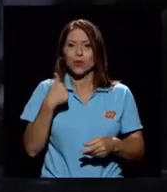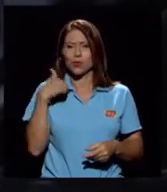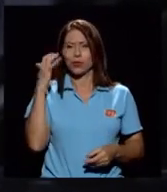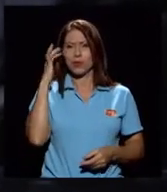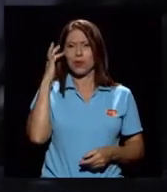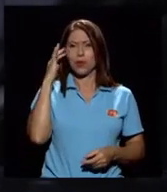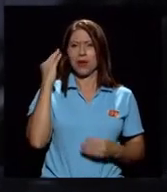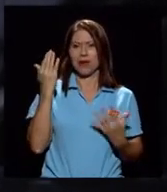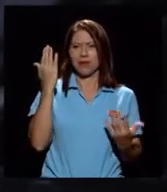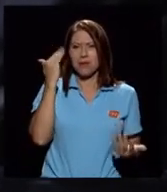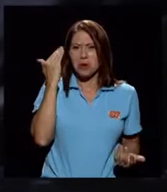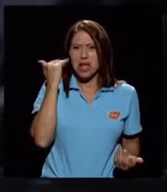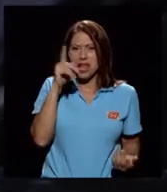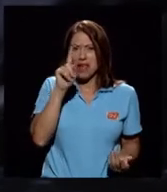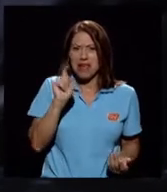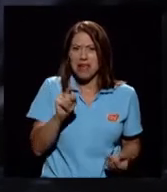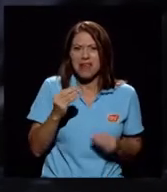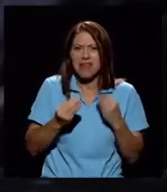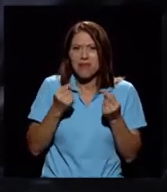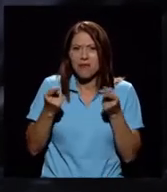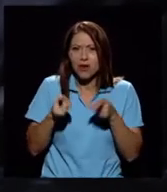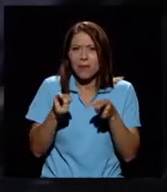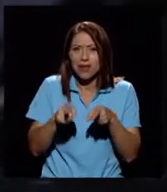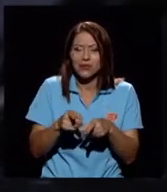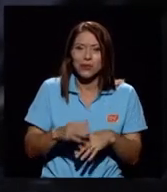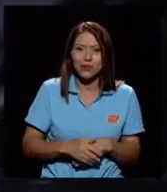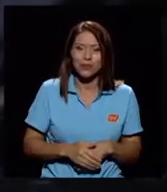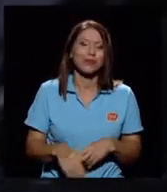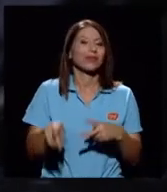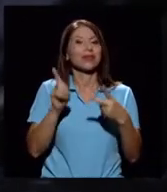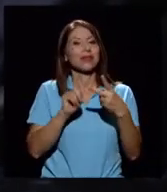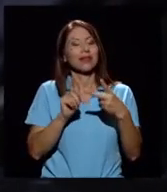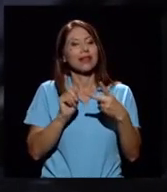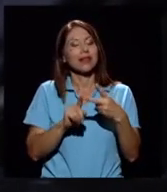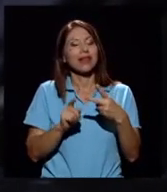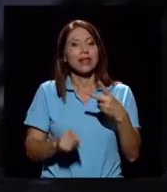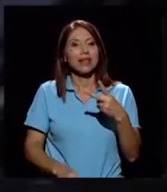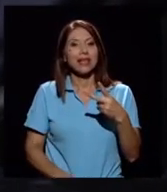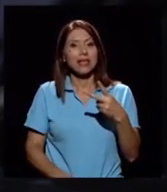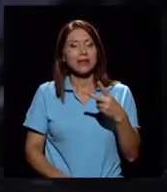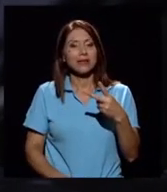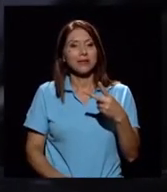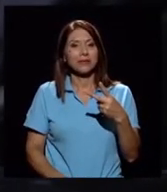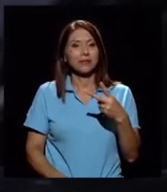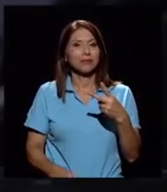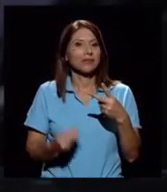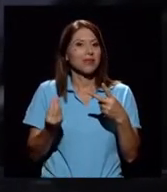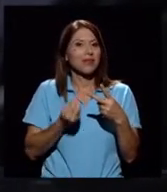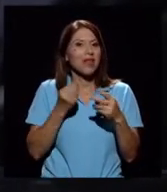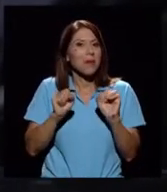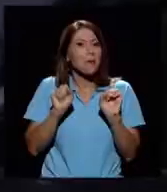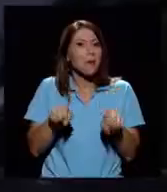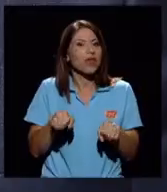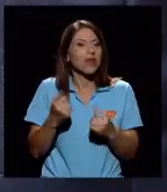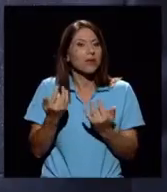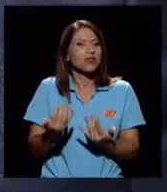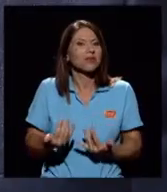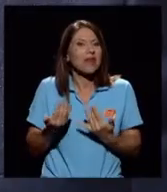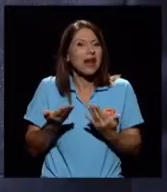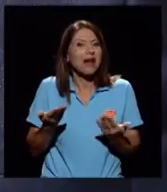porque qué fue lo que pasó en primer lugar y la segunda pregunta es este que podríamos esperar